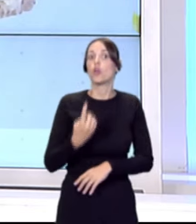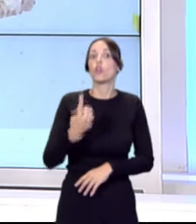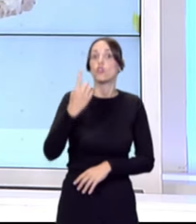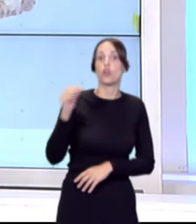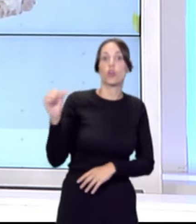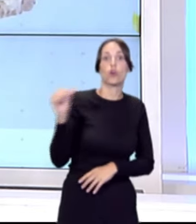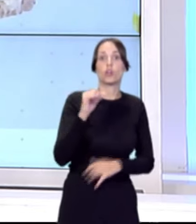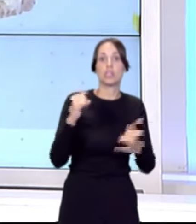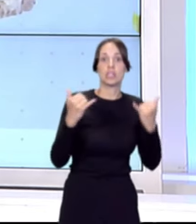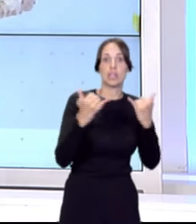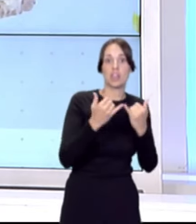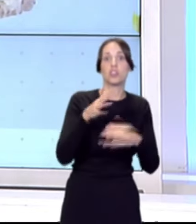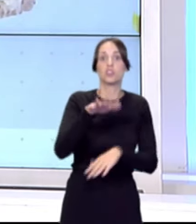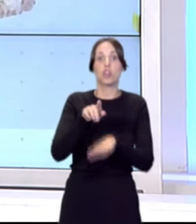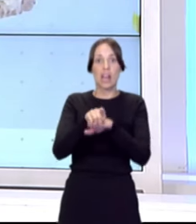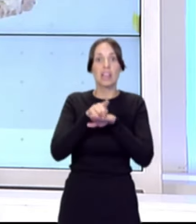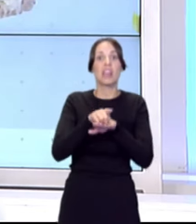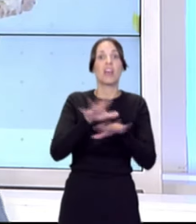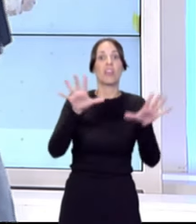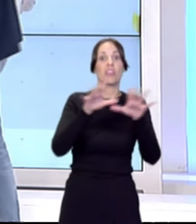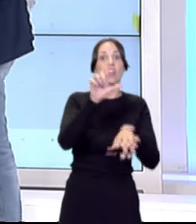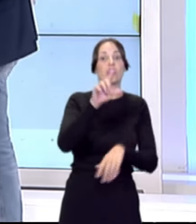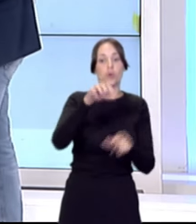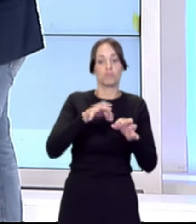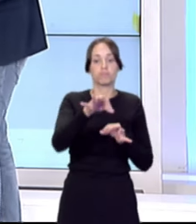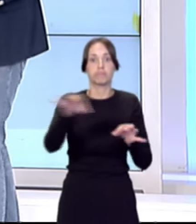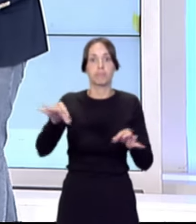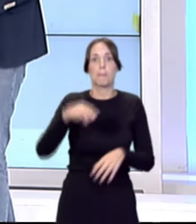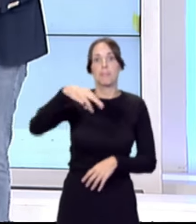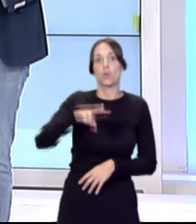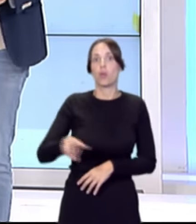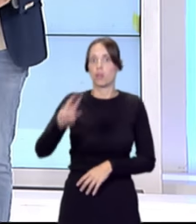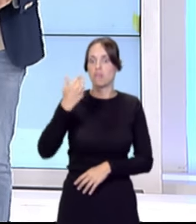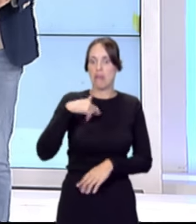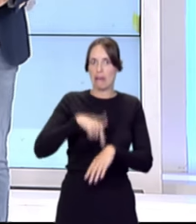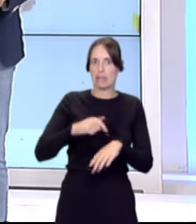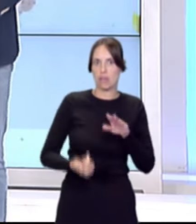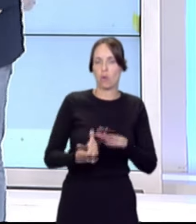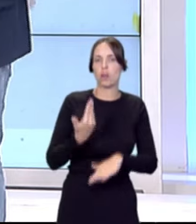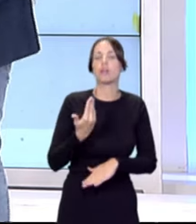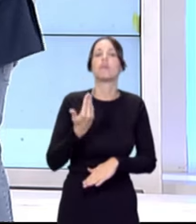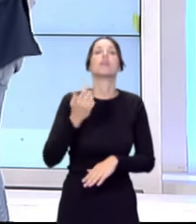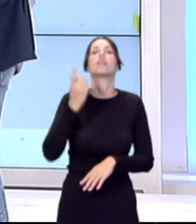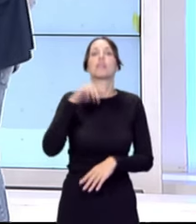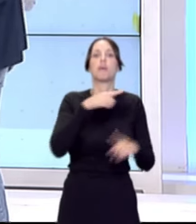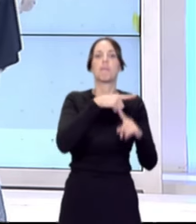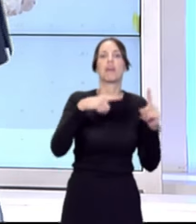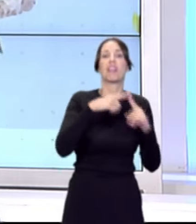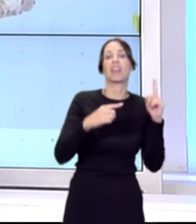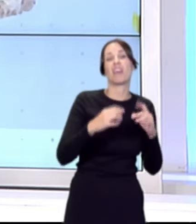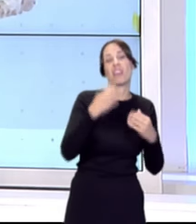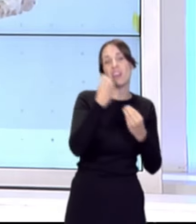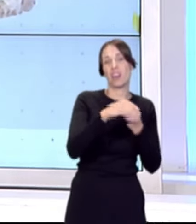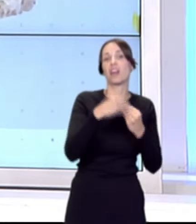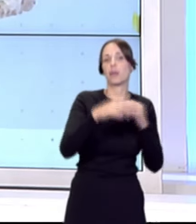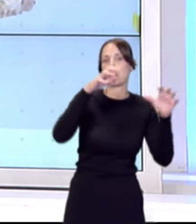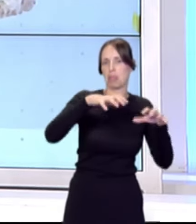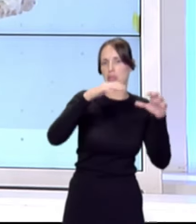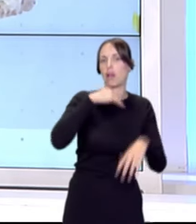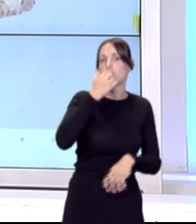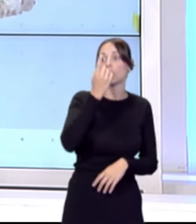Tenerife, en el tanque casi 10 litros por metro cuadrado ya a esta hora de la mañana. Algunas gotas por las medianías del norte de la isla de Gran Canaria. El dato más significativo, más